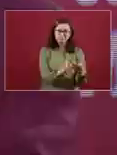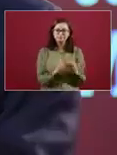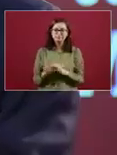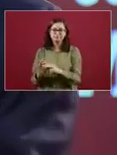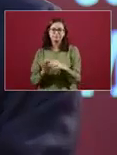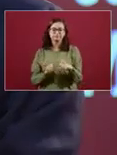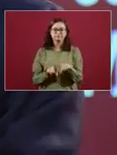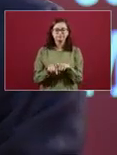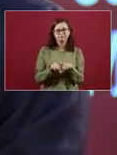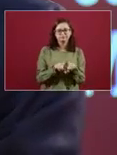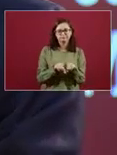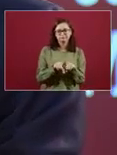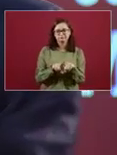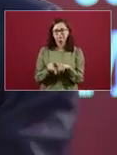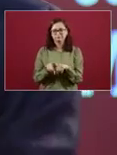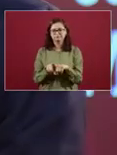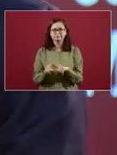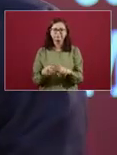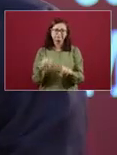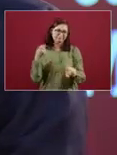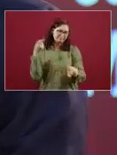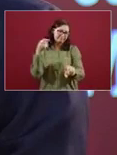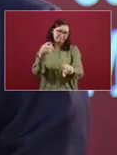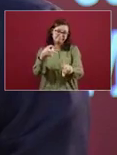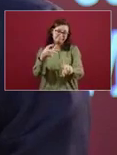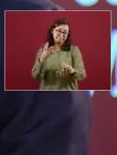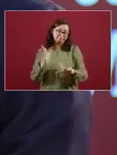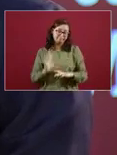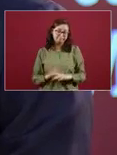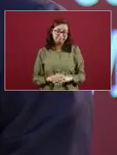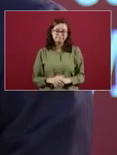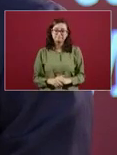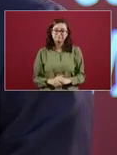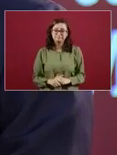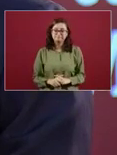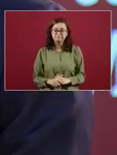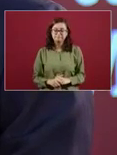Ese, en esencia, es el planteamiento.